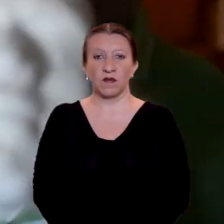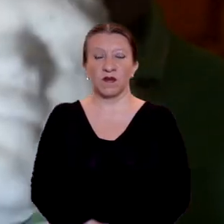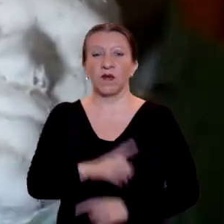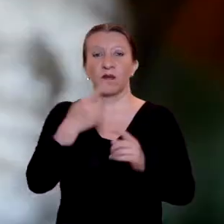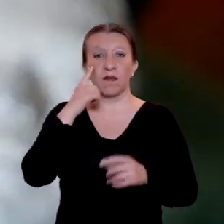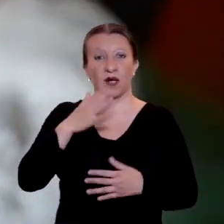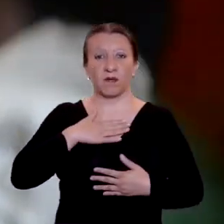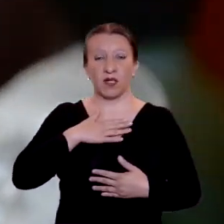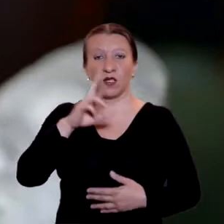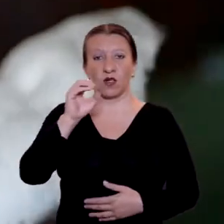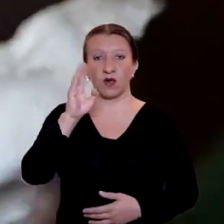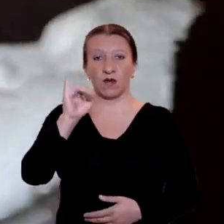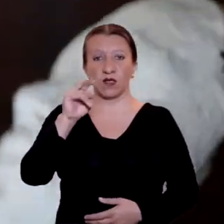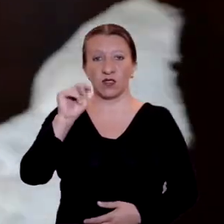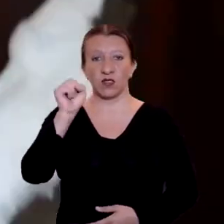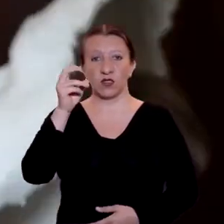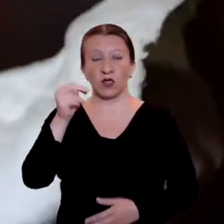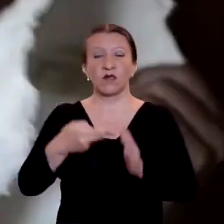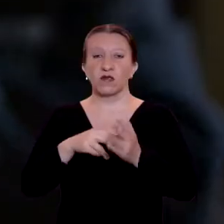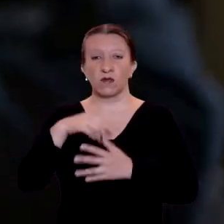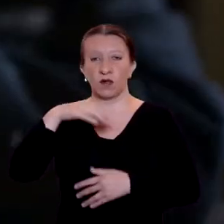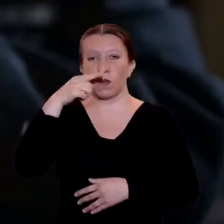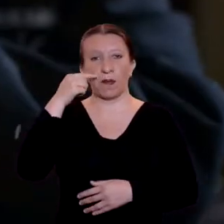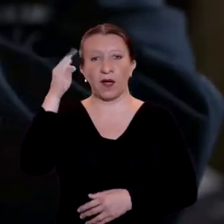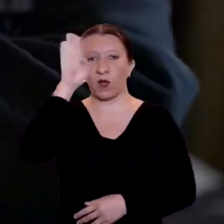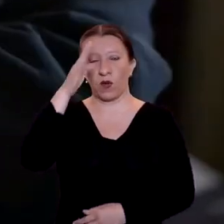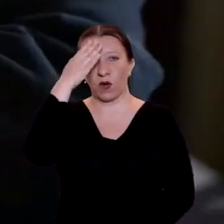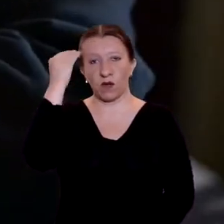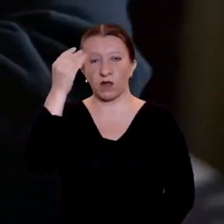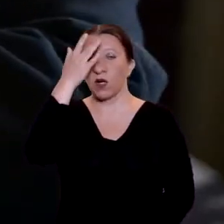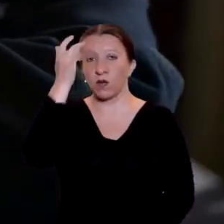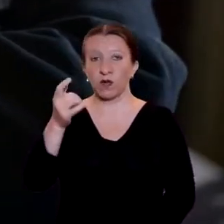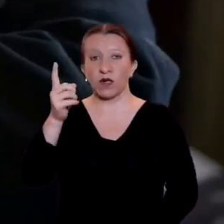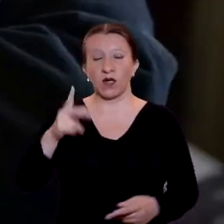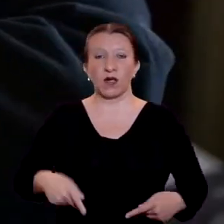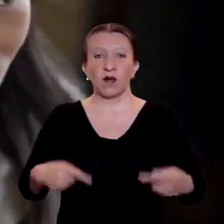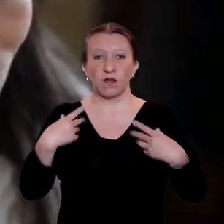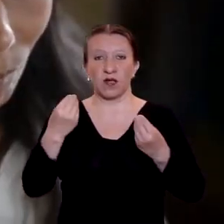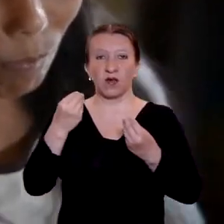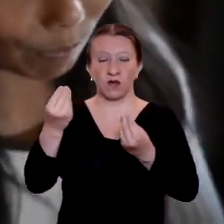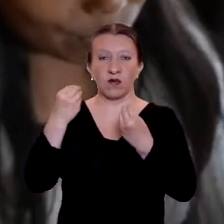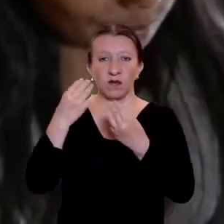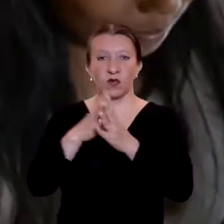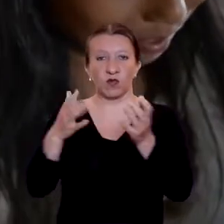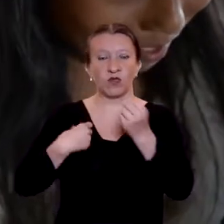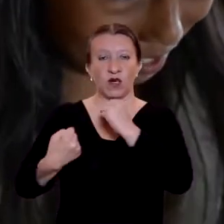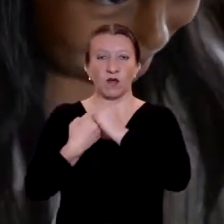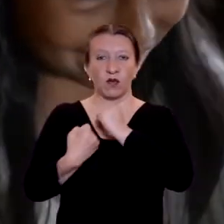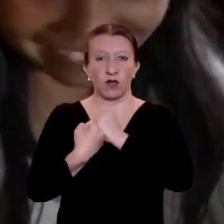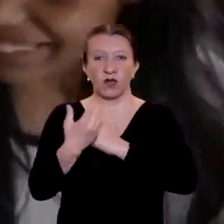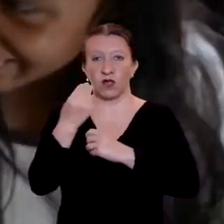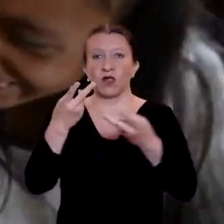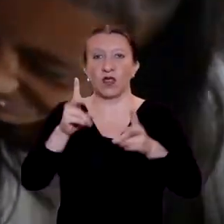Para mí Robinson es un padre que nunca olvidaré, porque él me ha ayudado en muchas cosas, él me ha